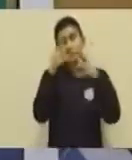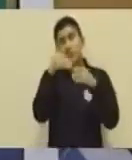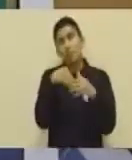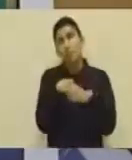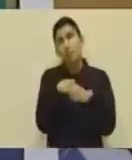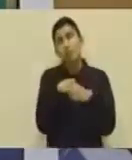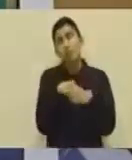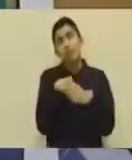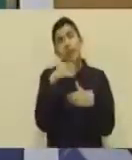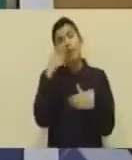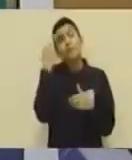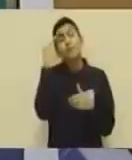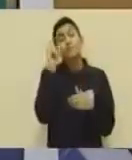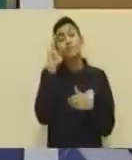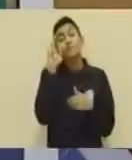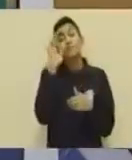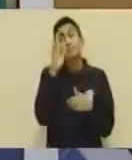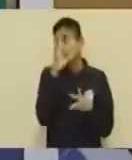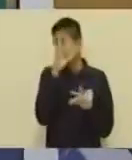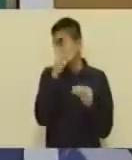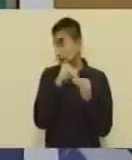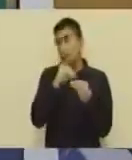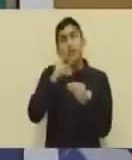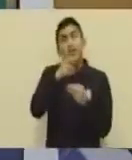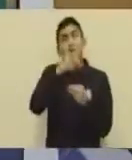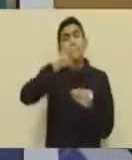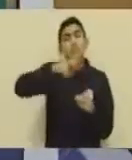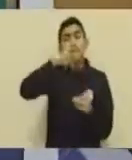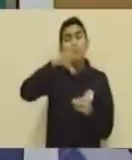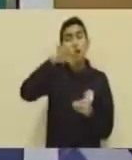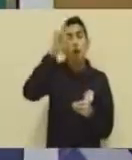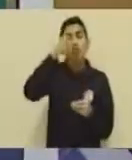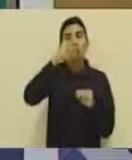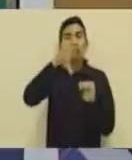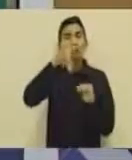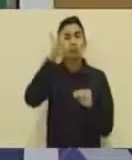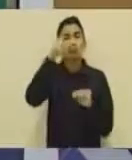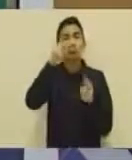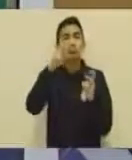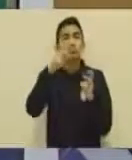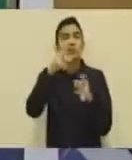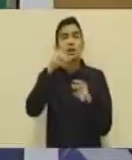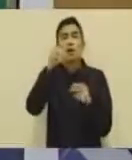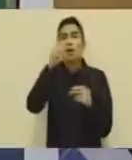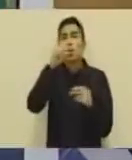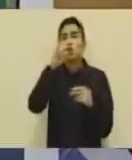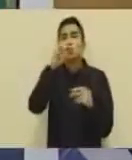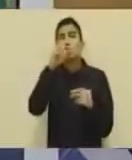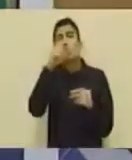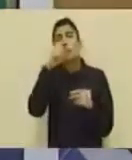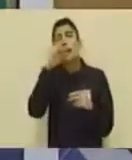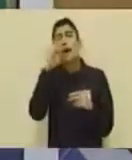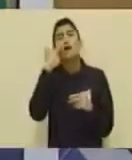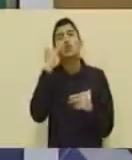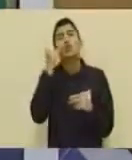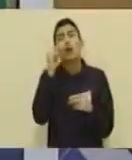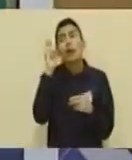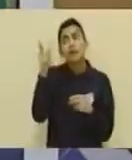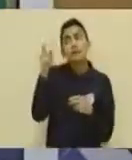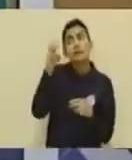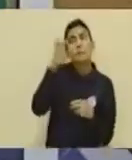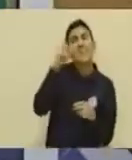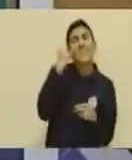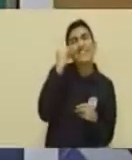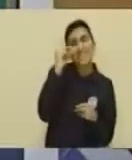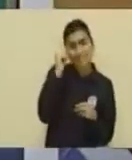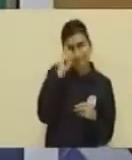para lo cual nosotros tenemos que encontrar la sumatoria de esas medidas. Y